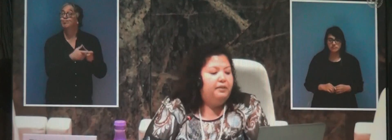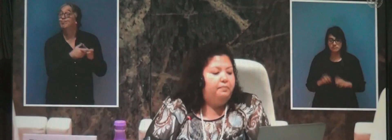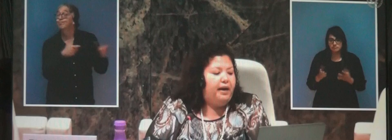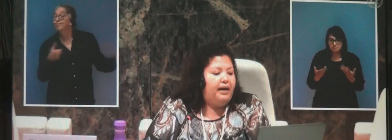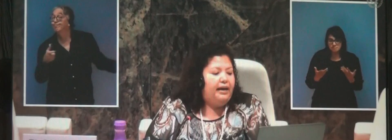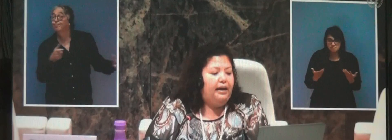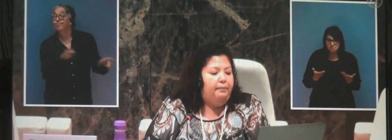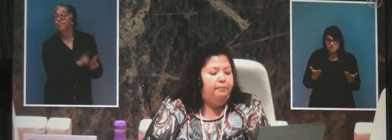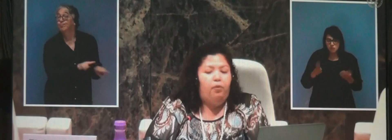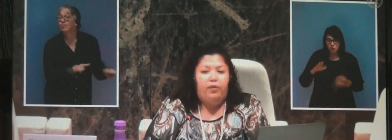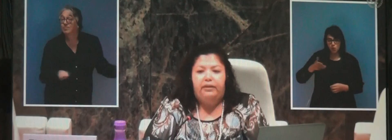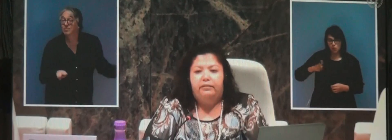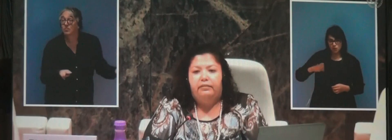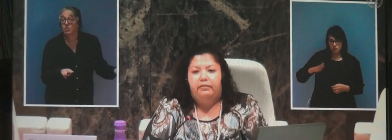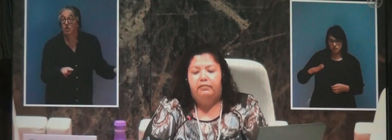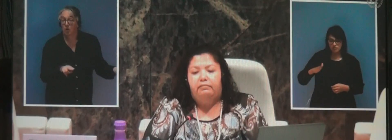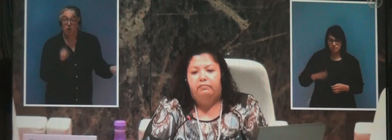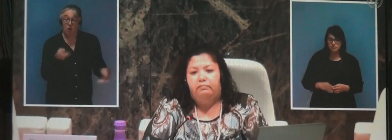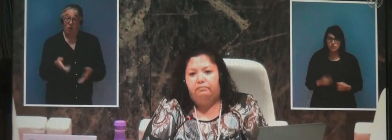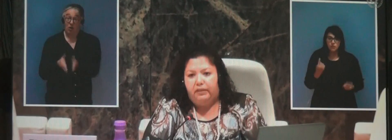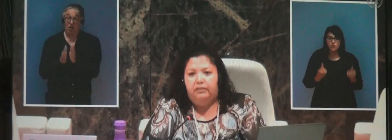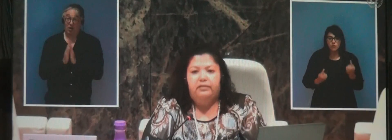aplican para poder